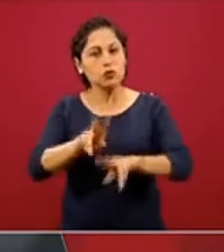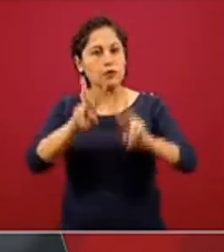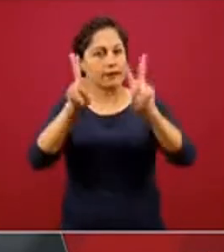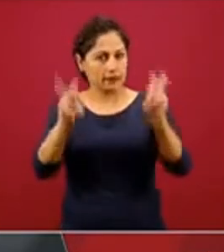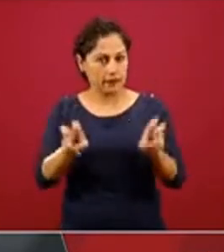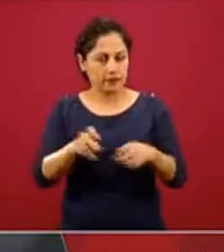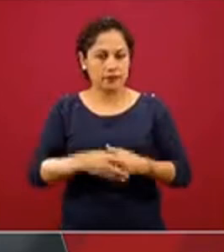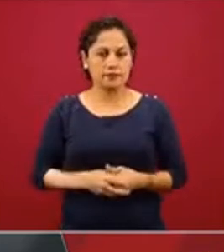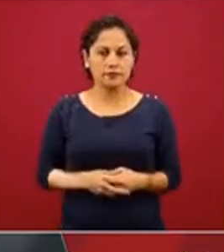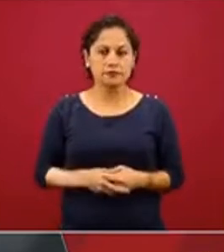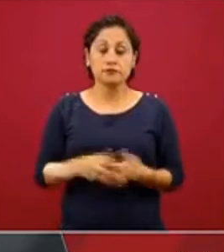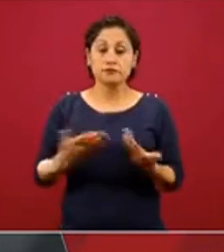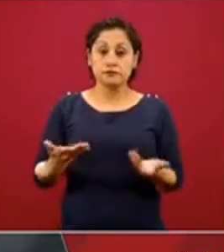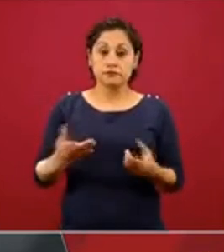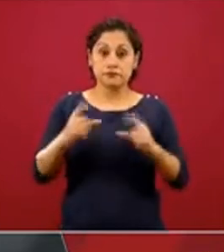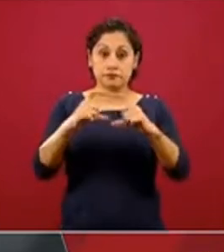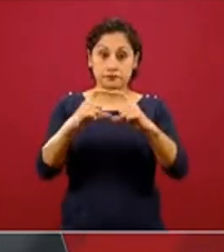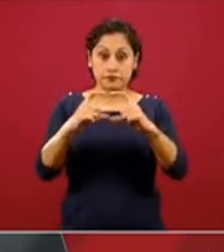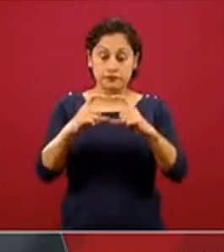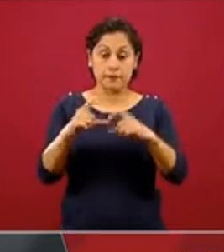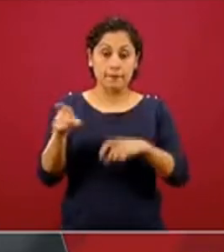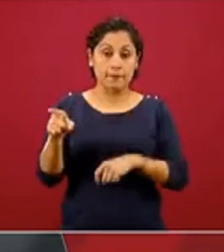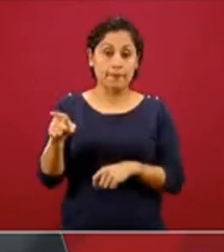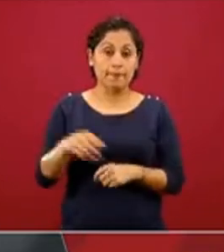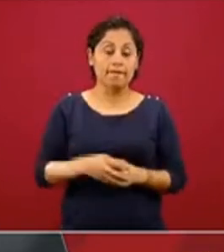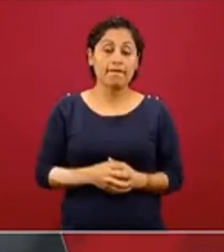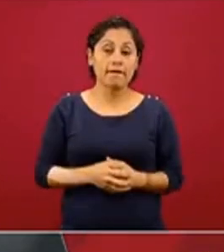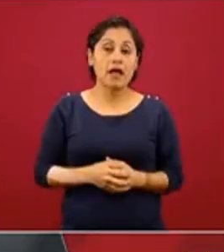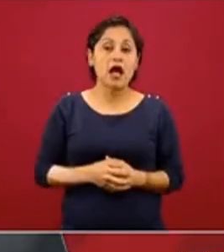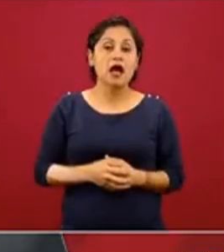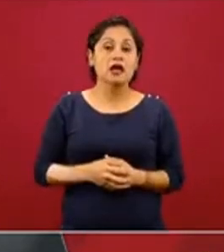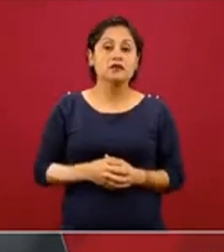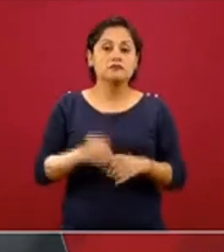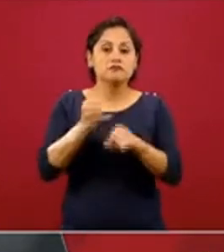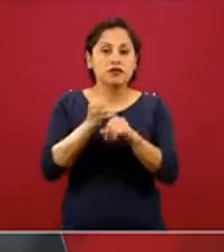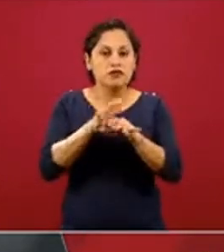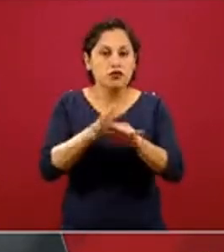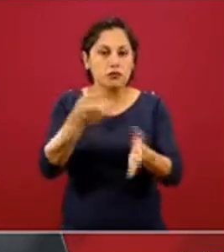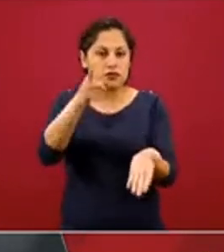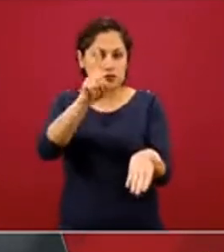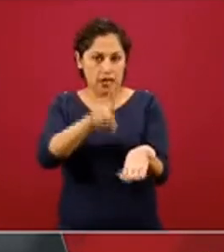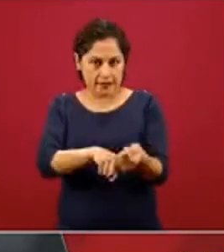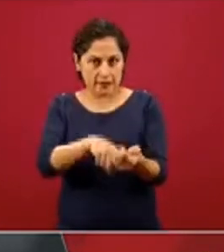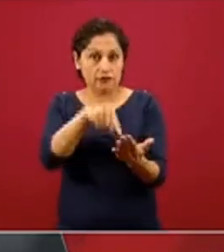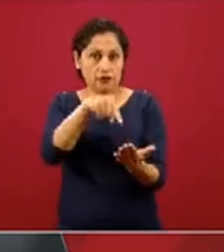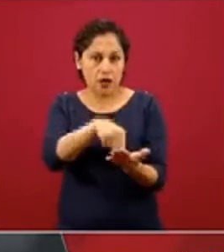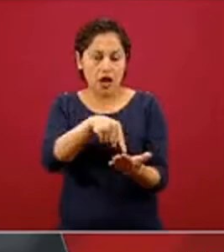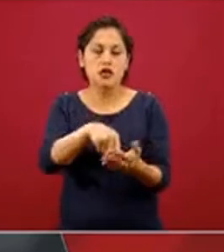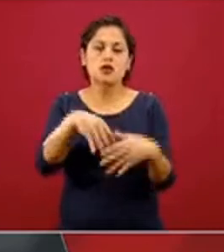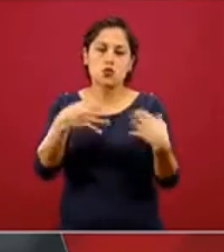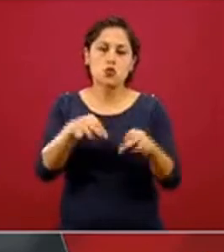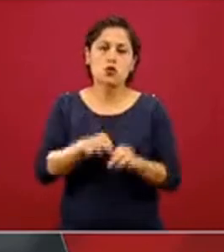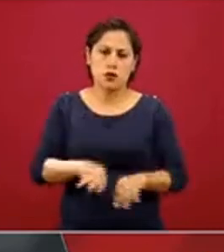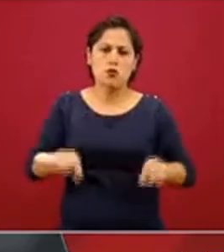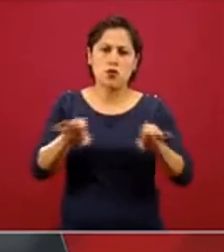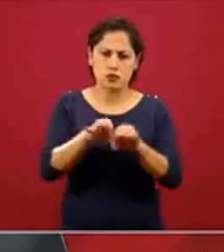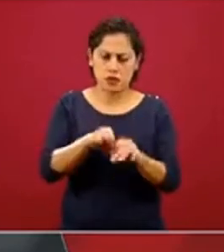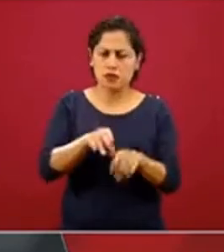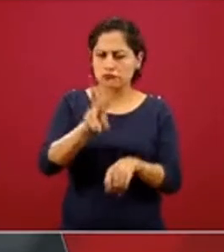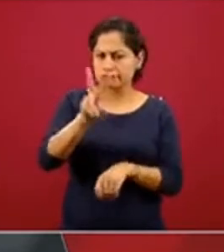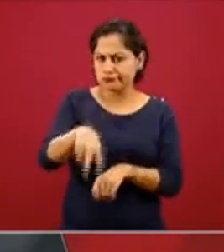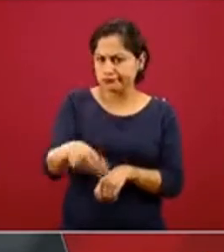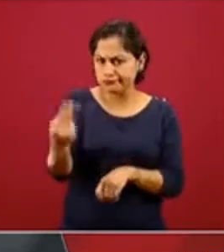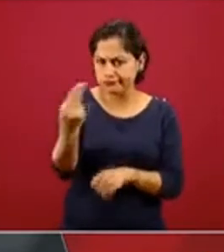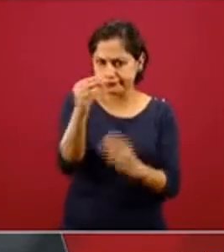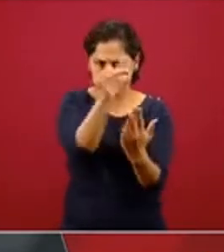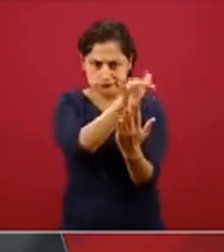La pieza en sí misma, el artículo, vale la pena revisarlo en detalle. Creo que contribuye a algunos